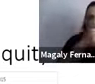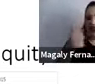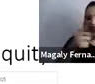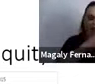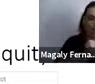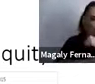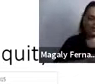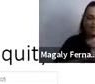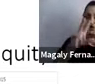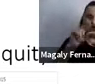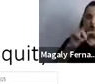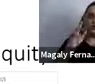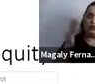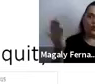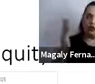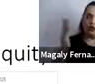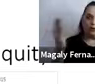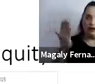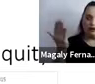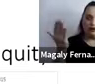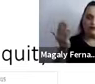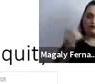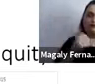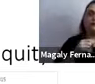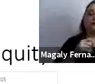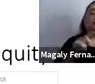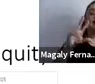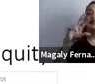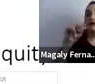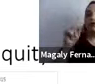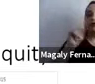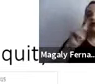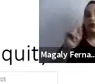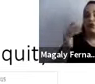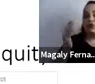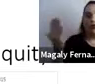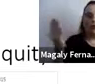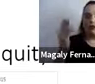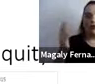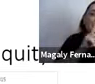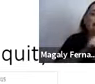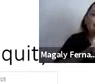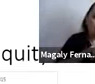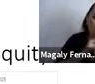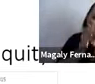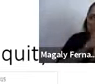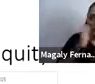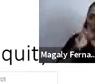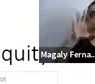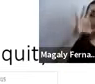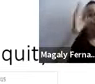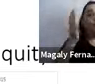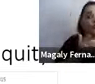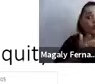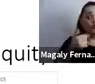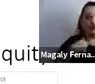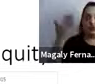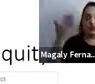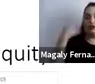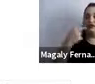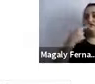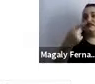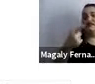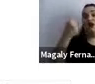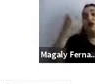no se pueden comparar, ¿verdad? Tampoco se puede comparar en el tiempo. El mundo, cuando yo antes decía en